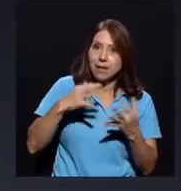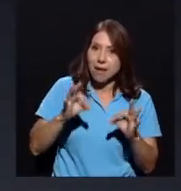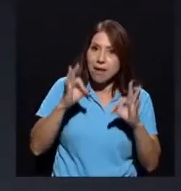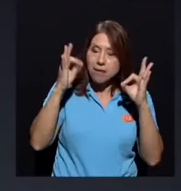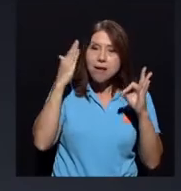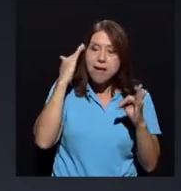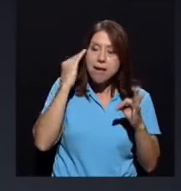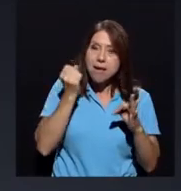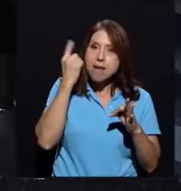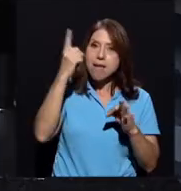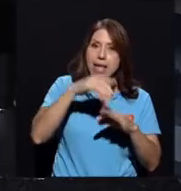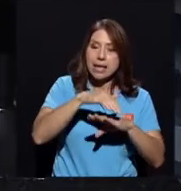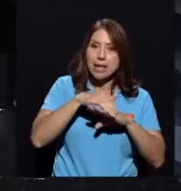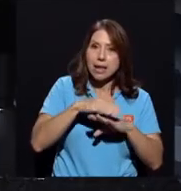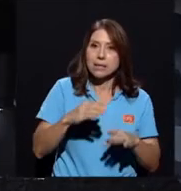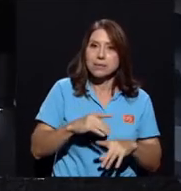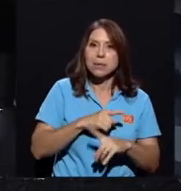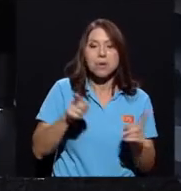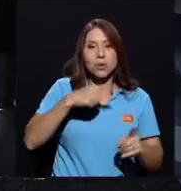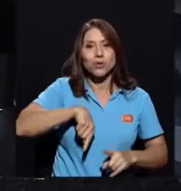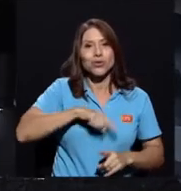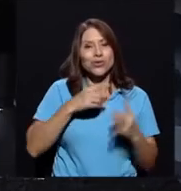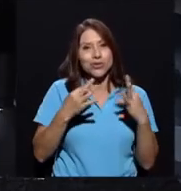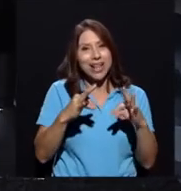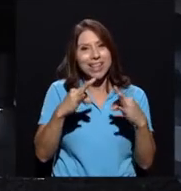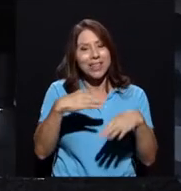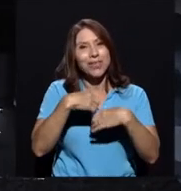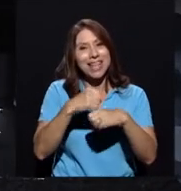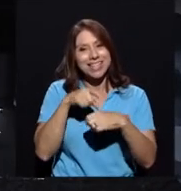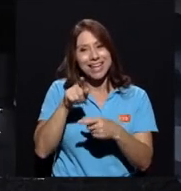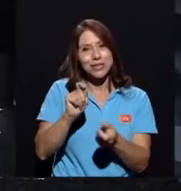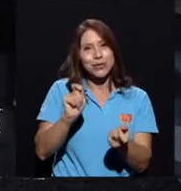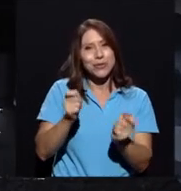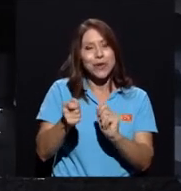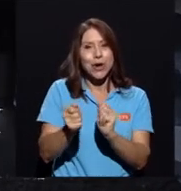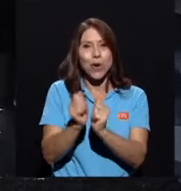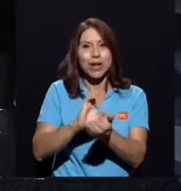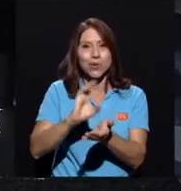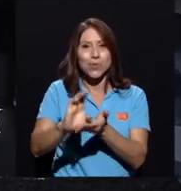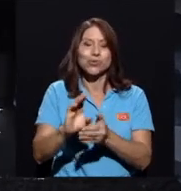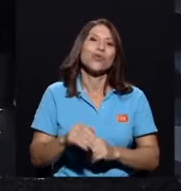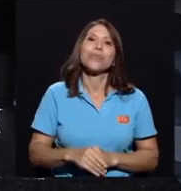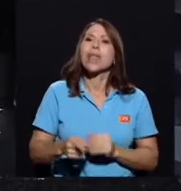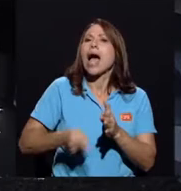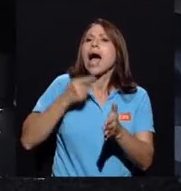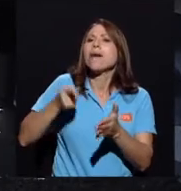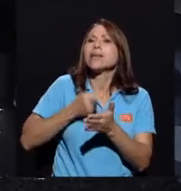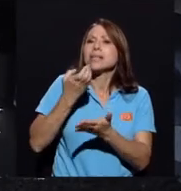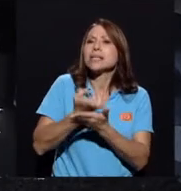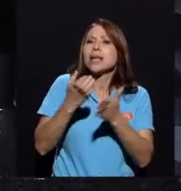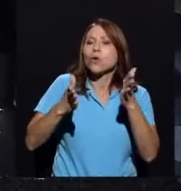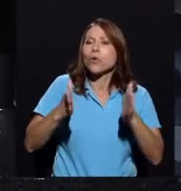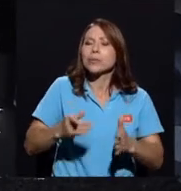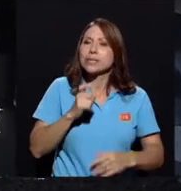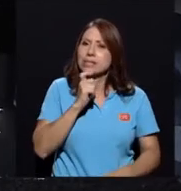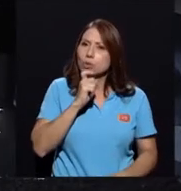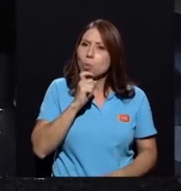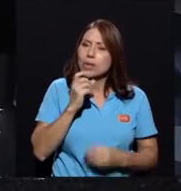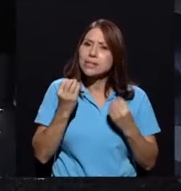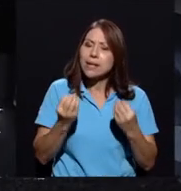y bueno y algo así hemos estado tratando de hacer con el curso a nuestro economistas a veces nos cuesta mucho